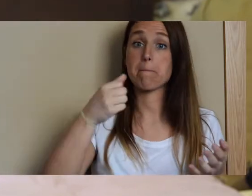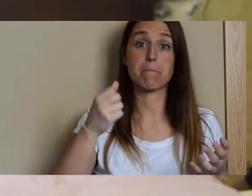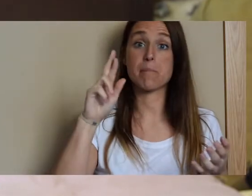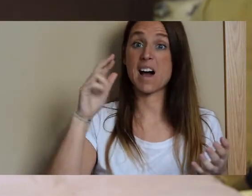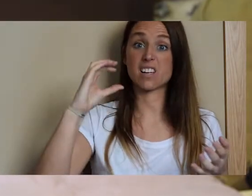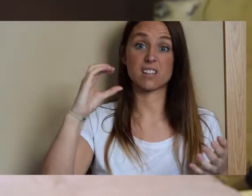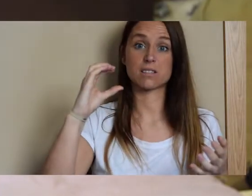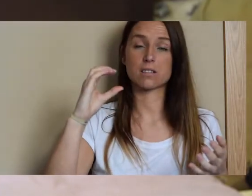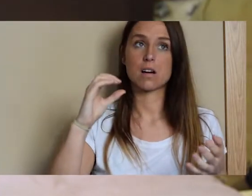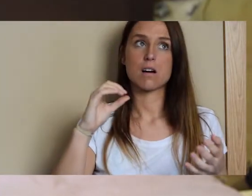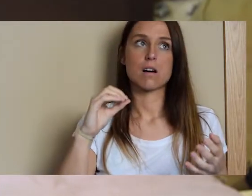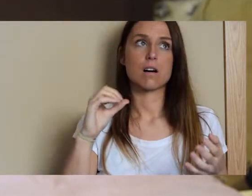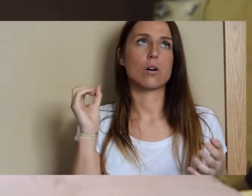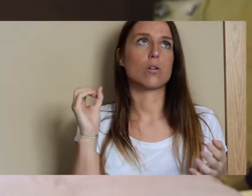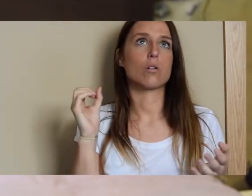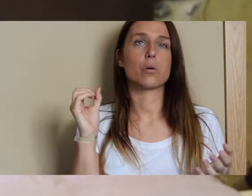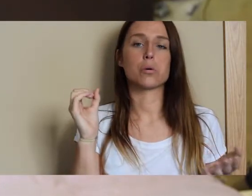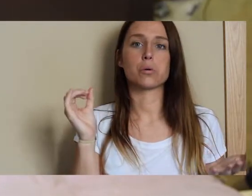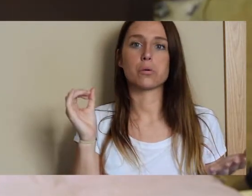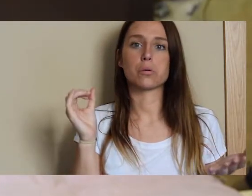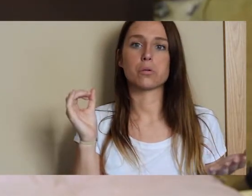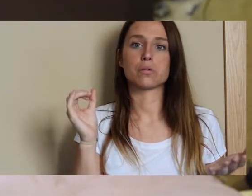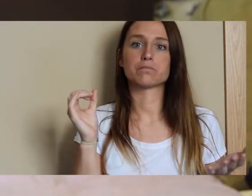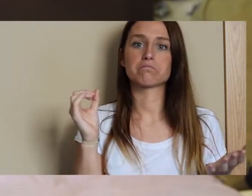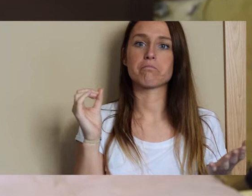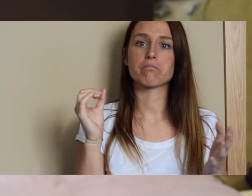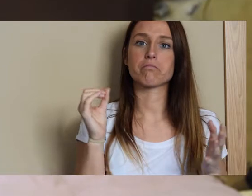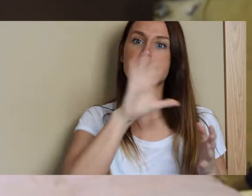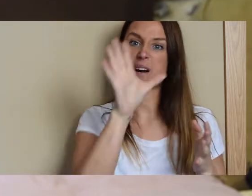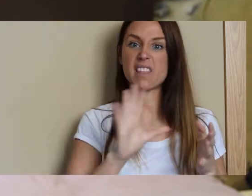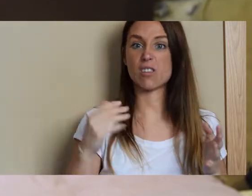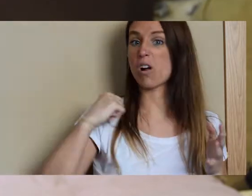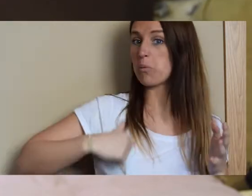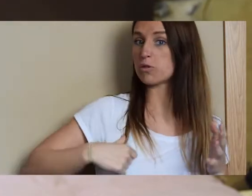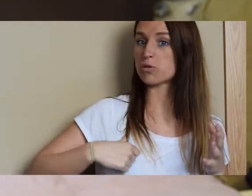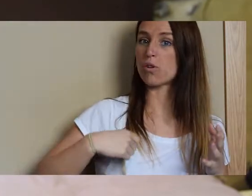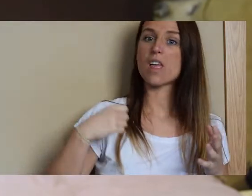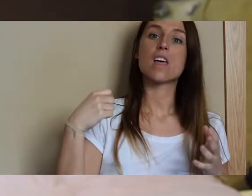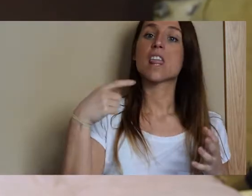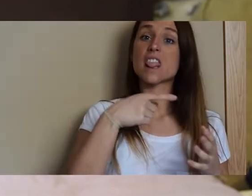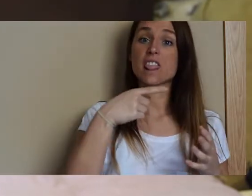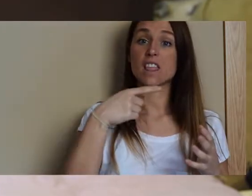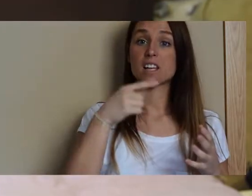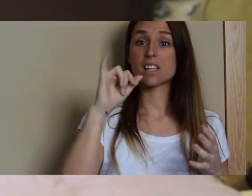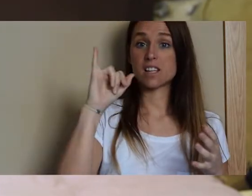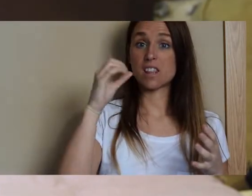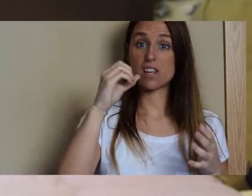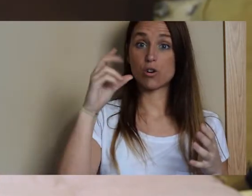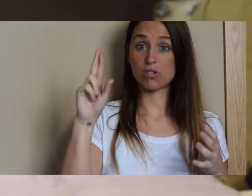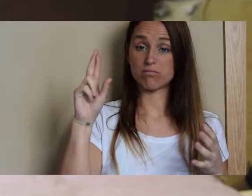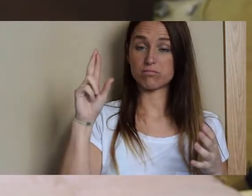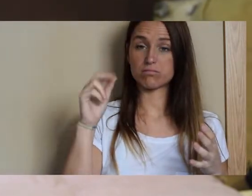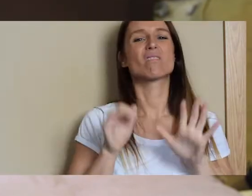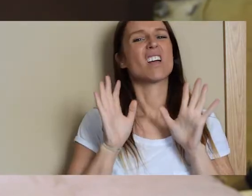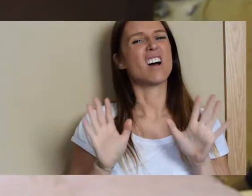Mismo, no sé. Podría tío, ahora modo como los bolsos. Pero no sé si quedaría un poco cut. Pero bueno, ya iré probando